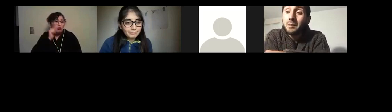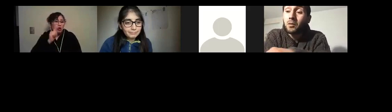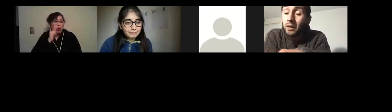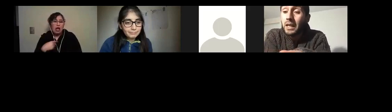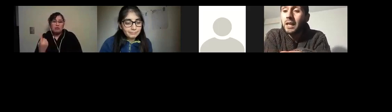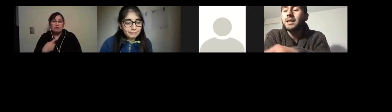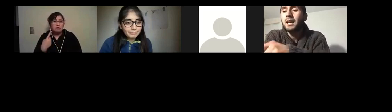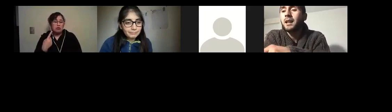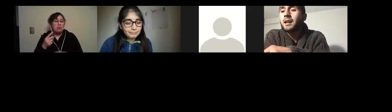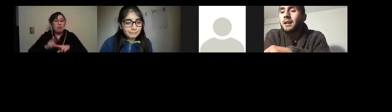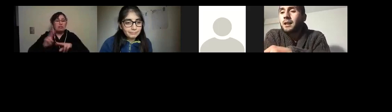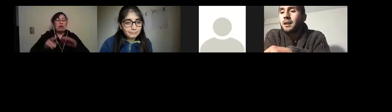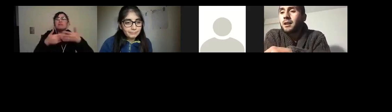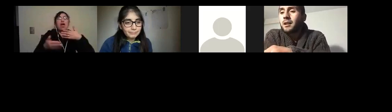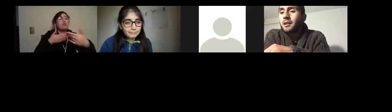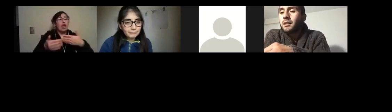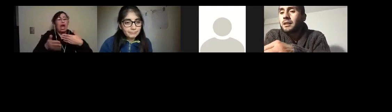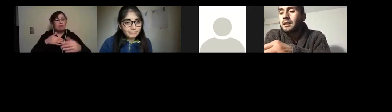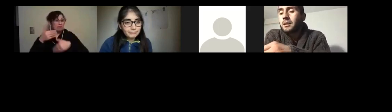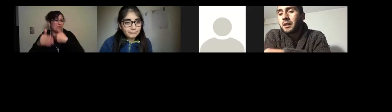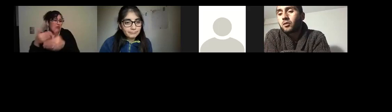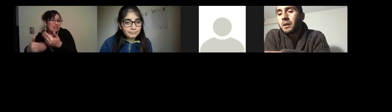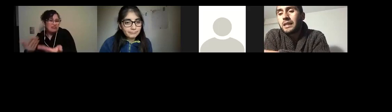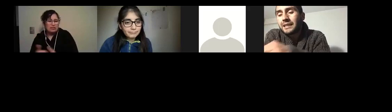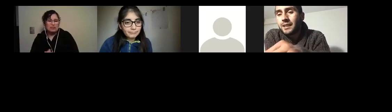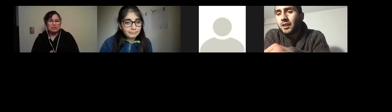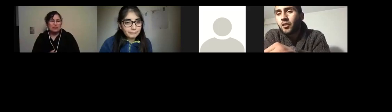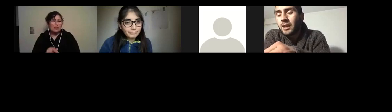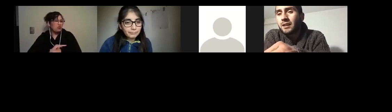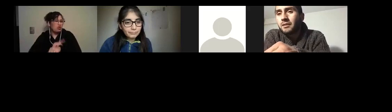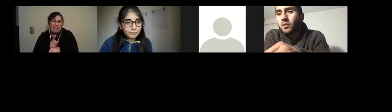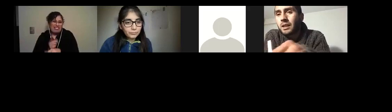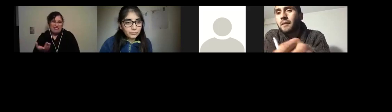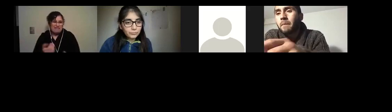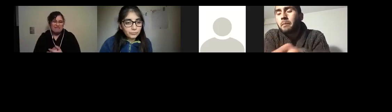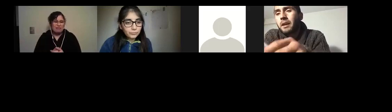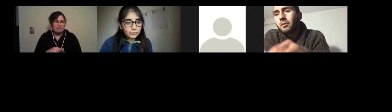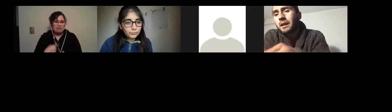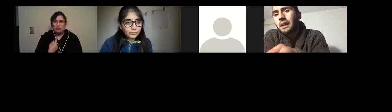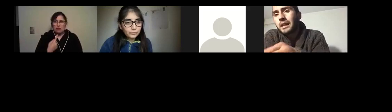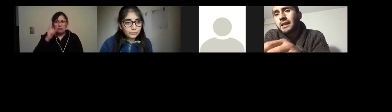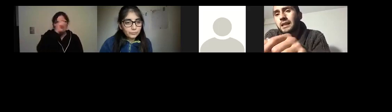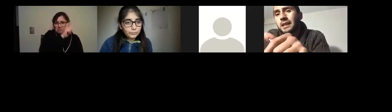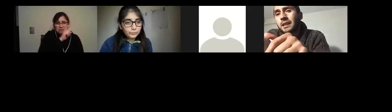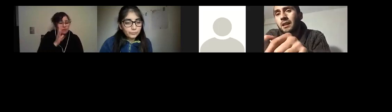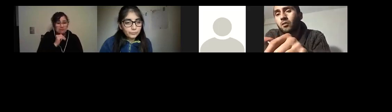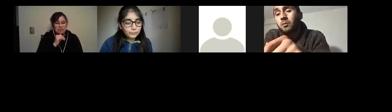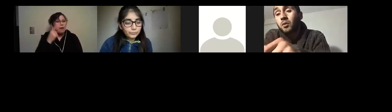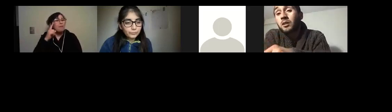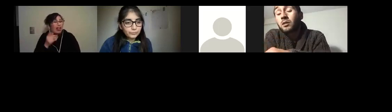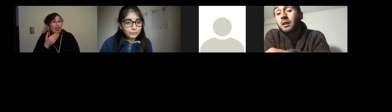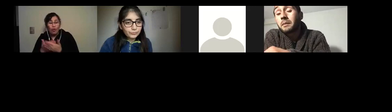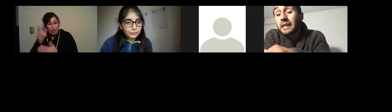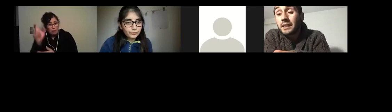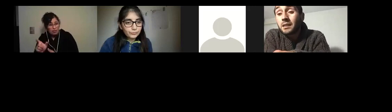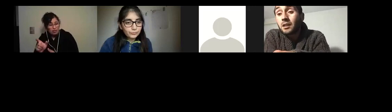día y de por vida, ¿ya? De manera automática sin que nos genere dificultad. Pero para quienes tienen algún